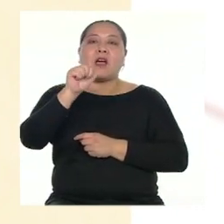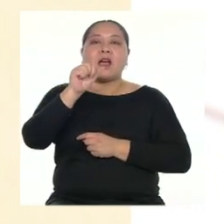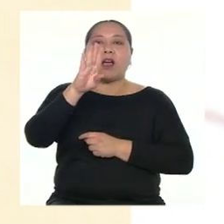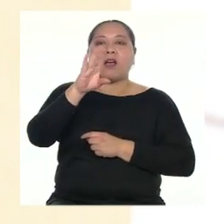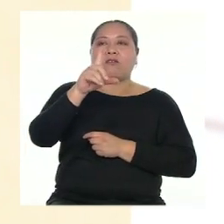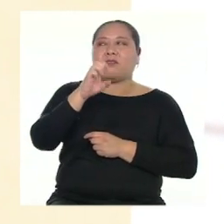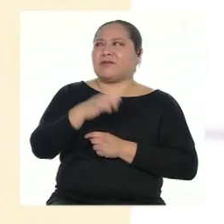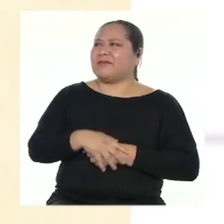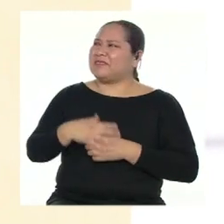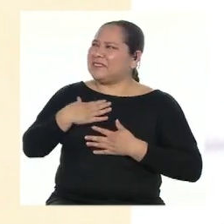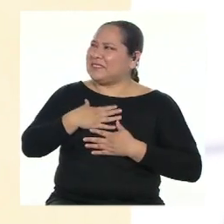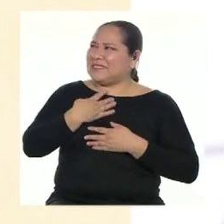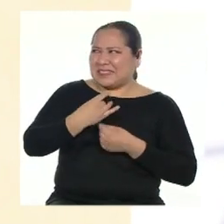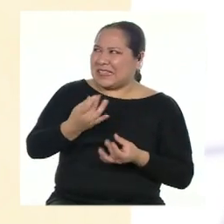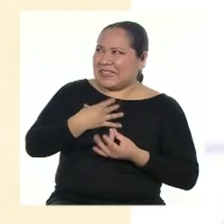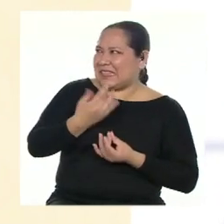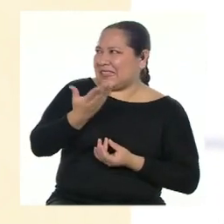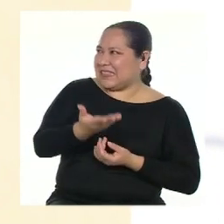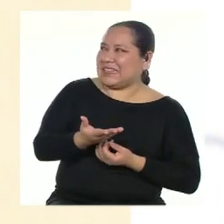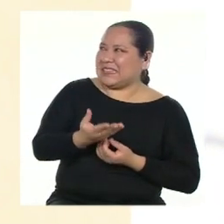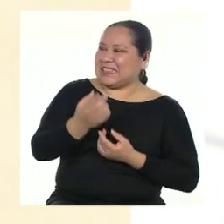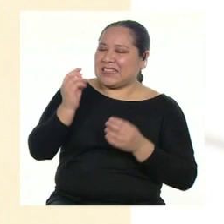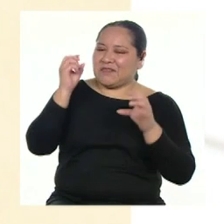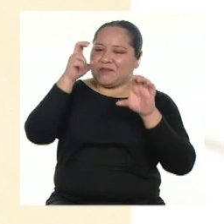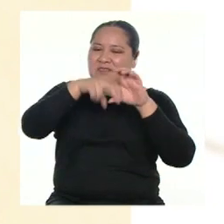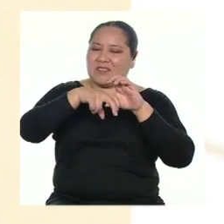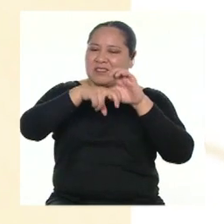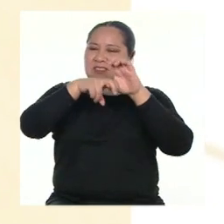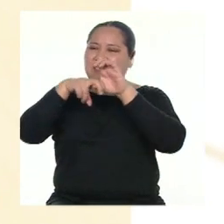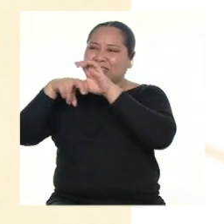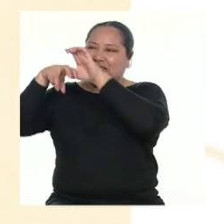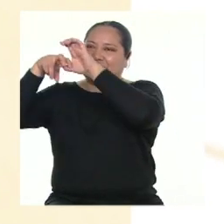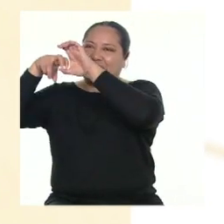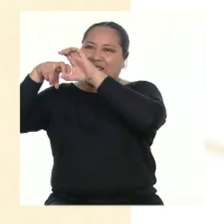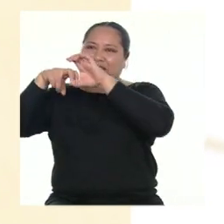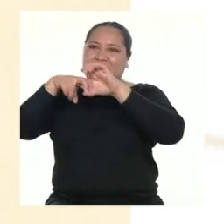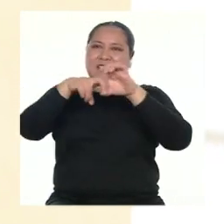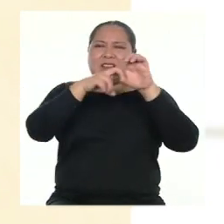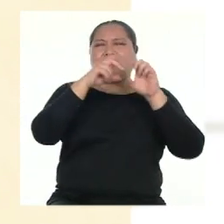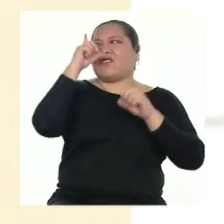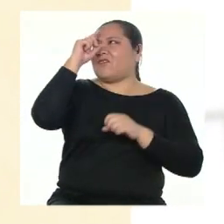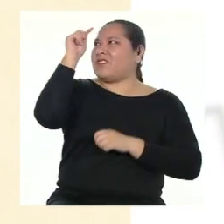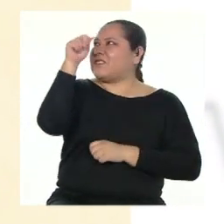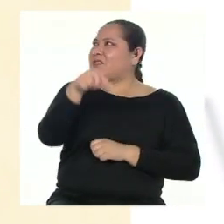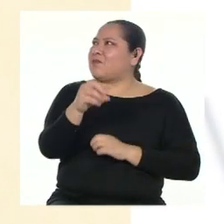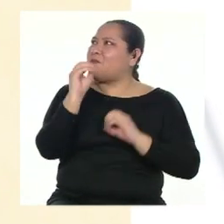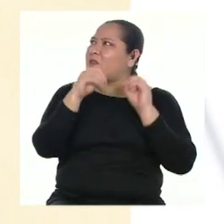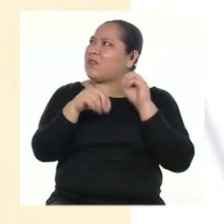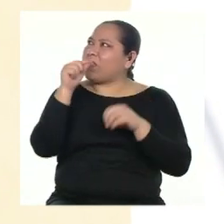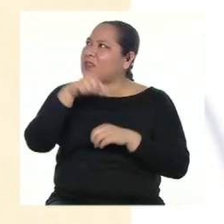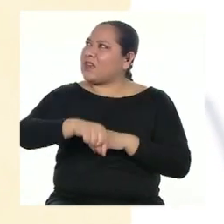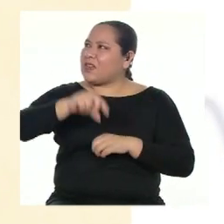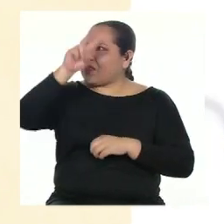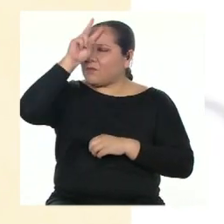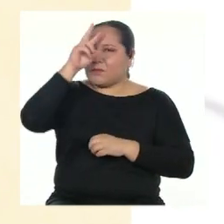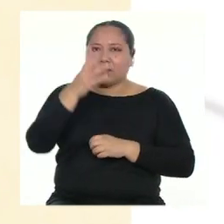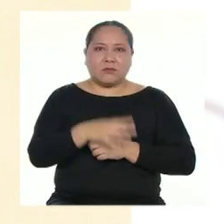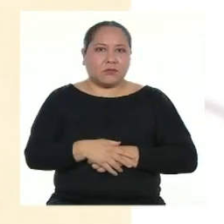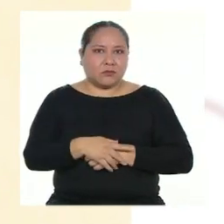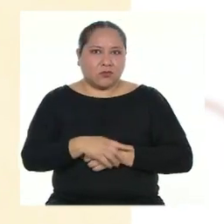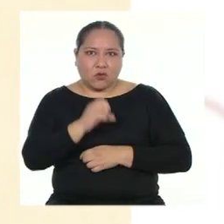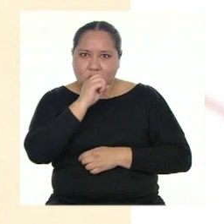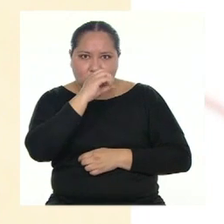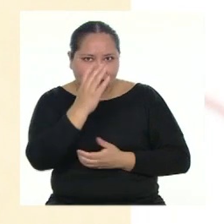entretenido estar en uno de esos lugares, aunque veo difícil que sea posible implementar algo como eso en el Perú. Nunca